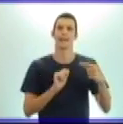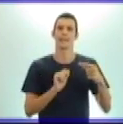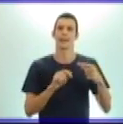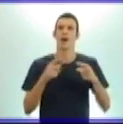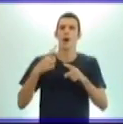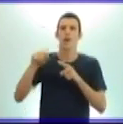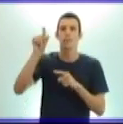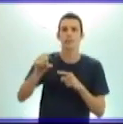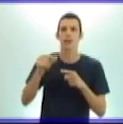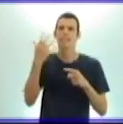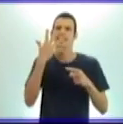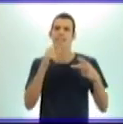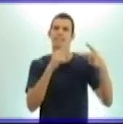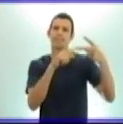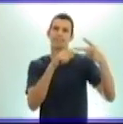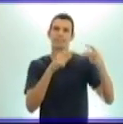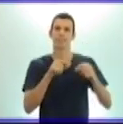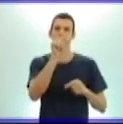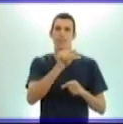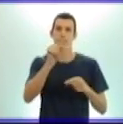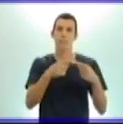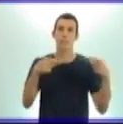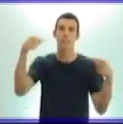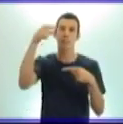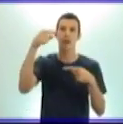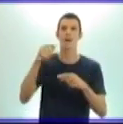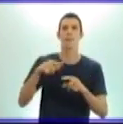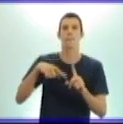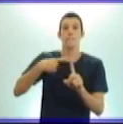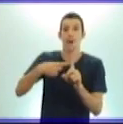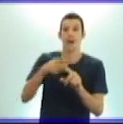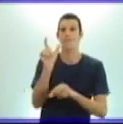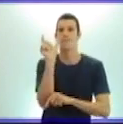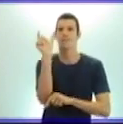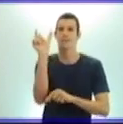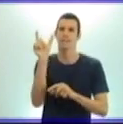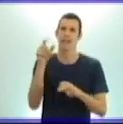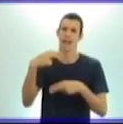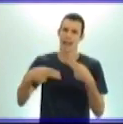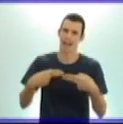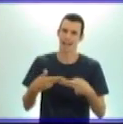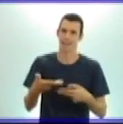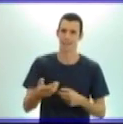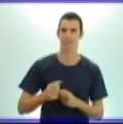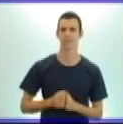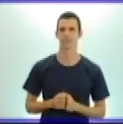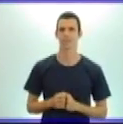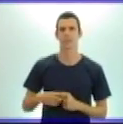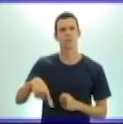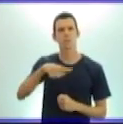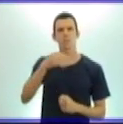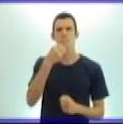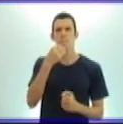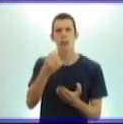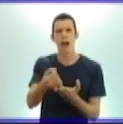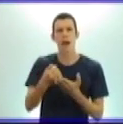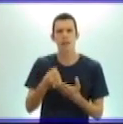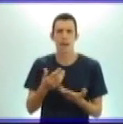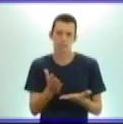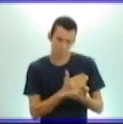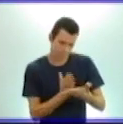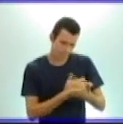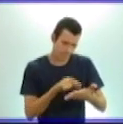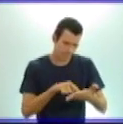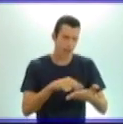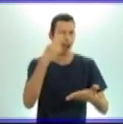se destacaron y en qué fecha ocurrieron. Pueden auxiliarse de sus libretas e ir haciendo